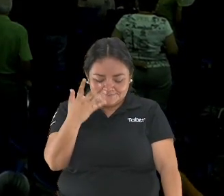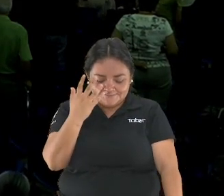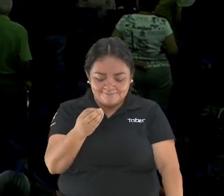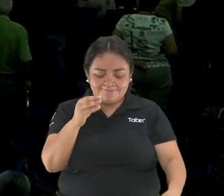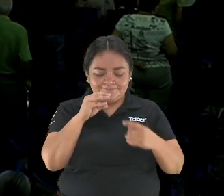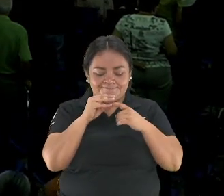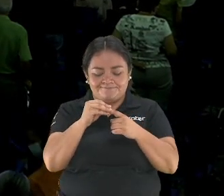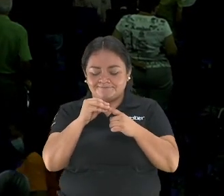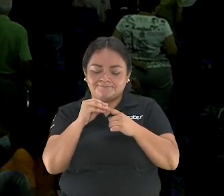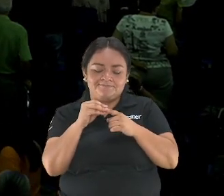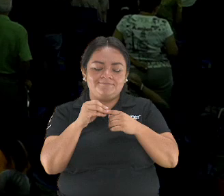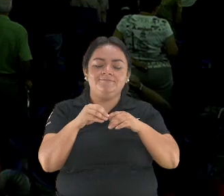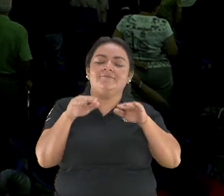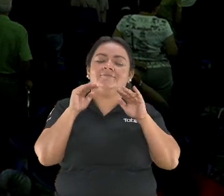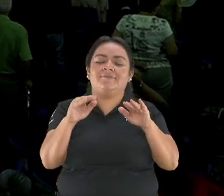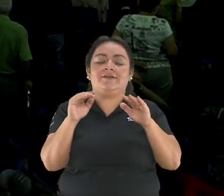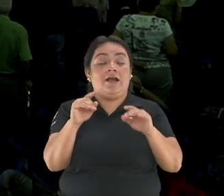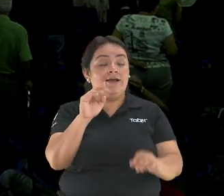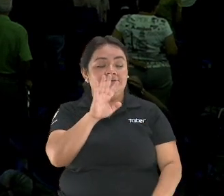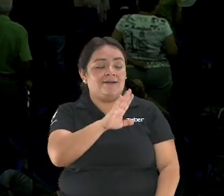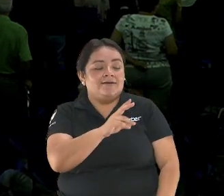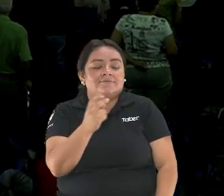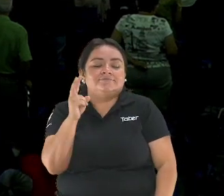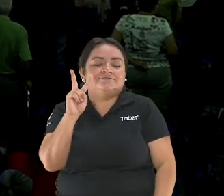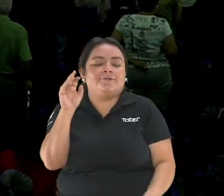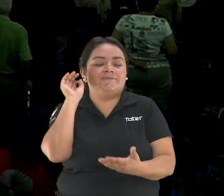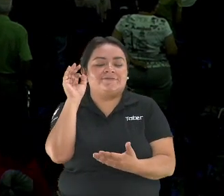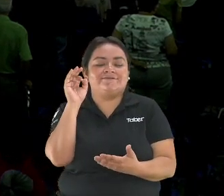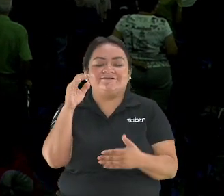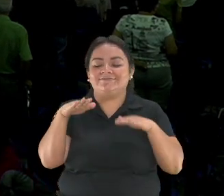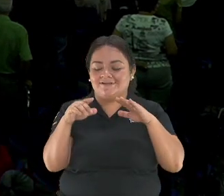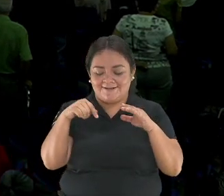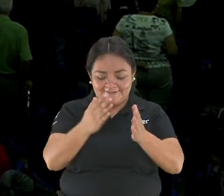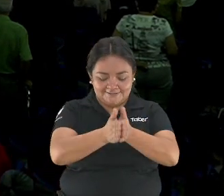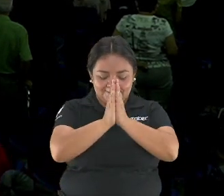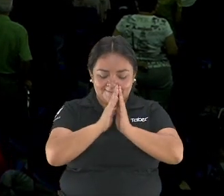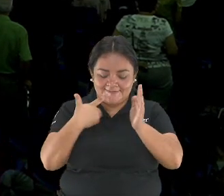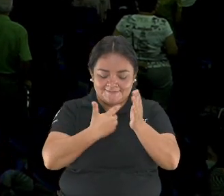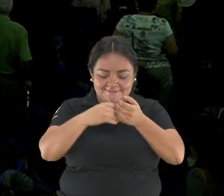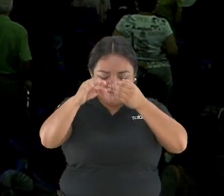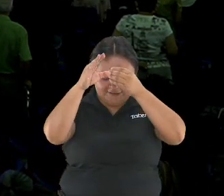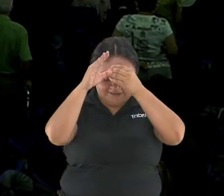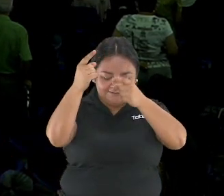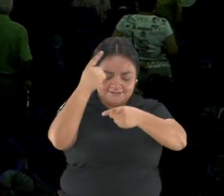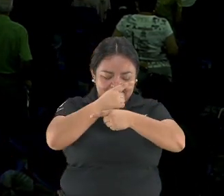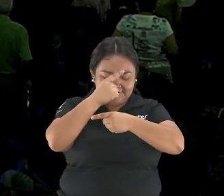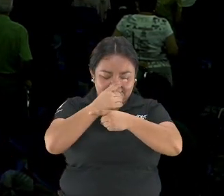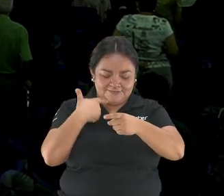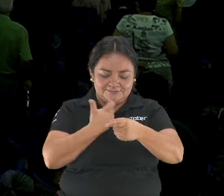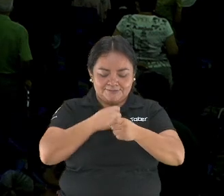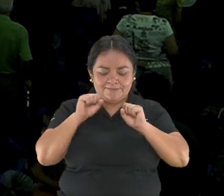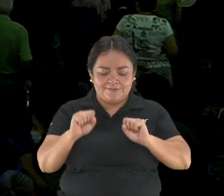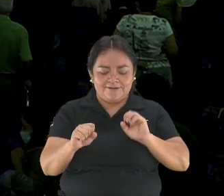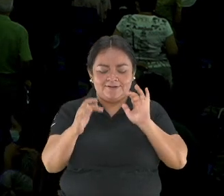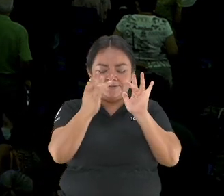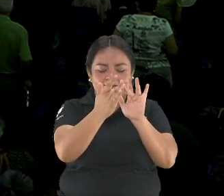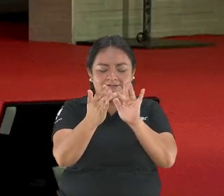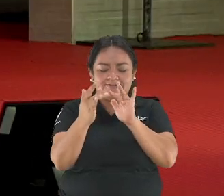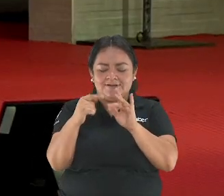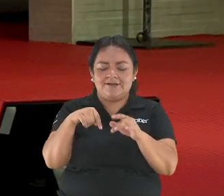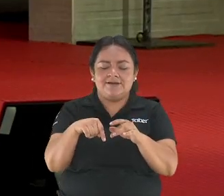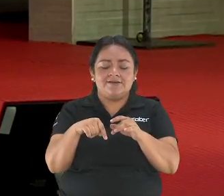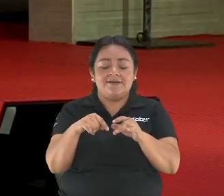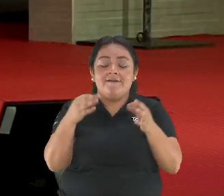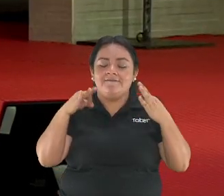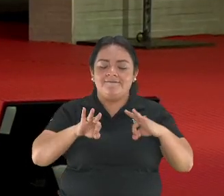gracias por las dos primeras meditaciones ahora te suplico que nos dé la sabiduría correcta el de nuevo para transmitir señor este mensaje